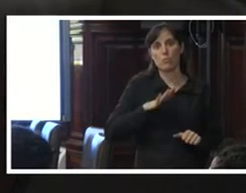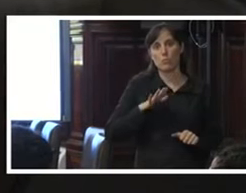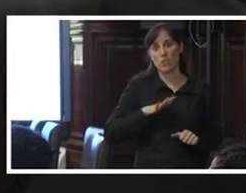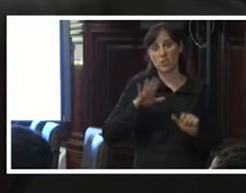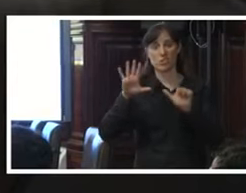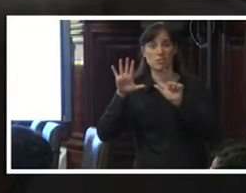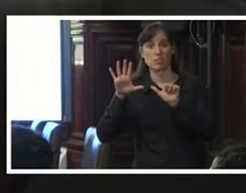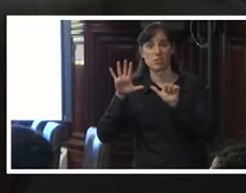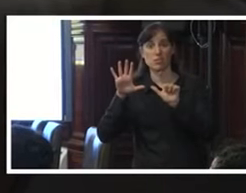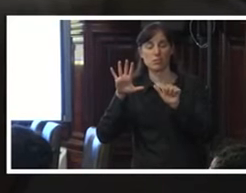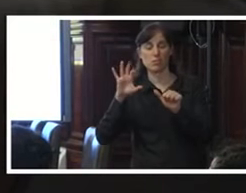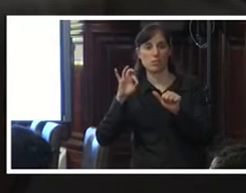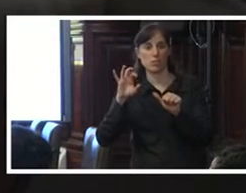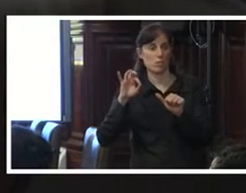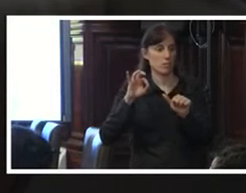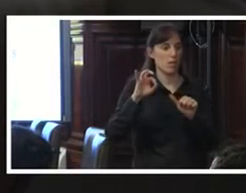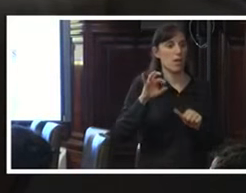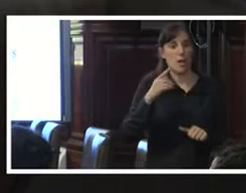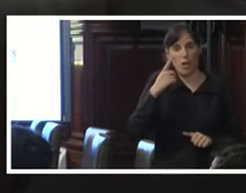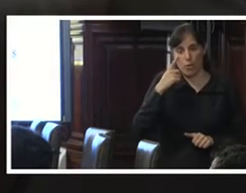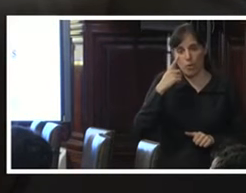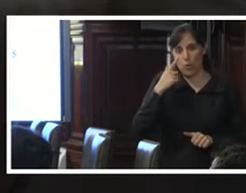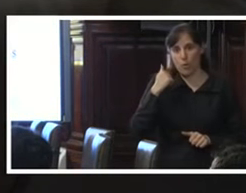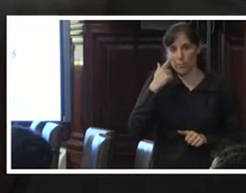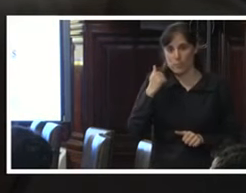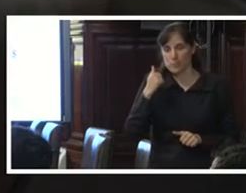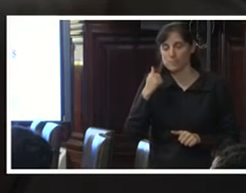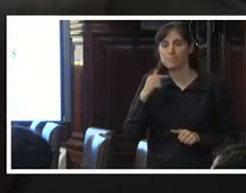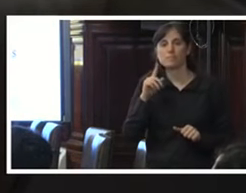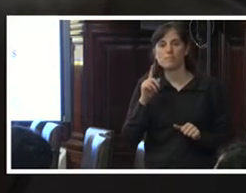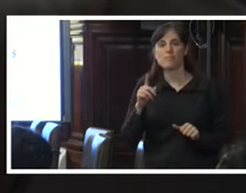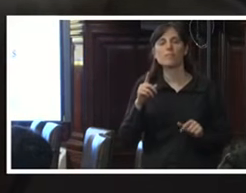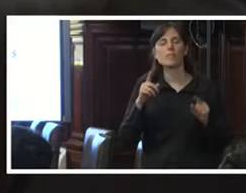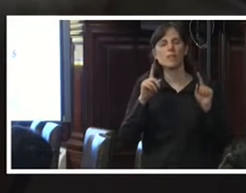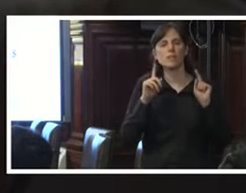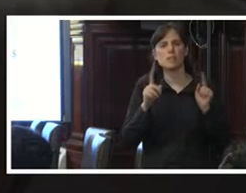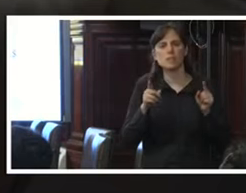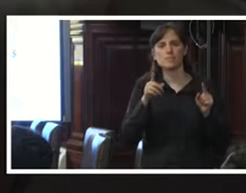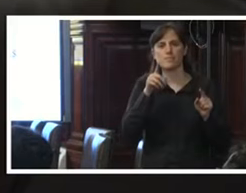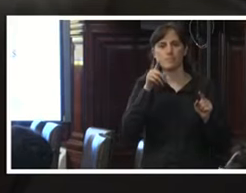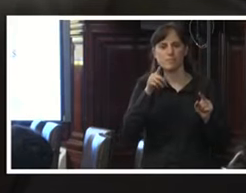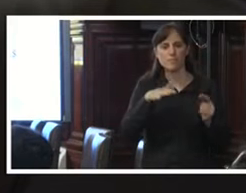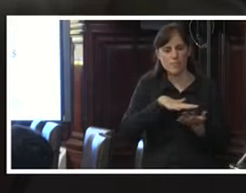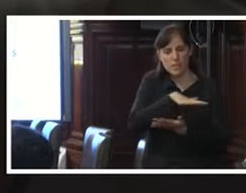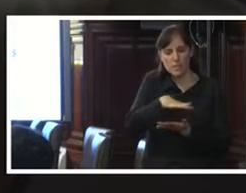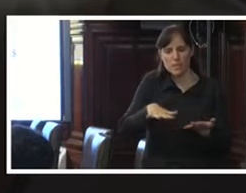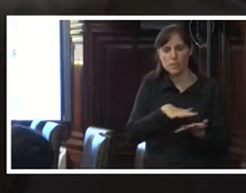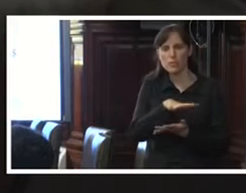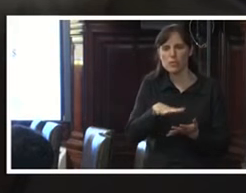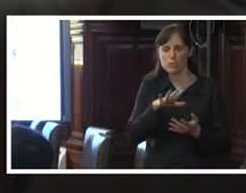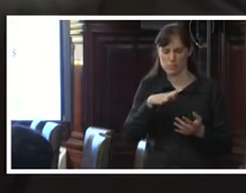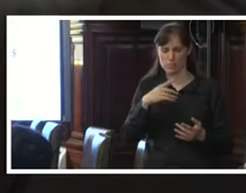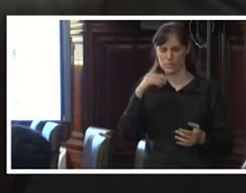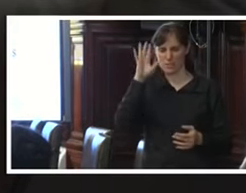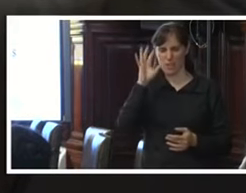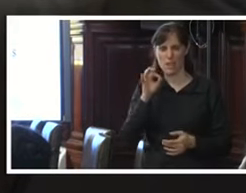de adultos mayores en marca la población adulta mayor a partir de 60 años y tomando en cuenta la situación de adversidad que viven las personas